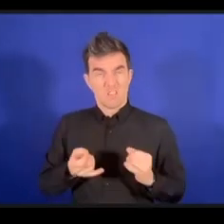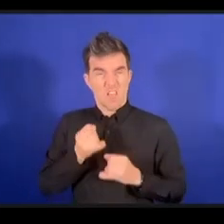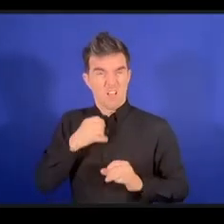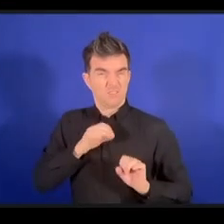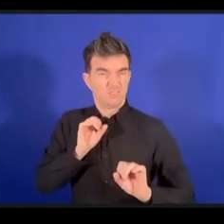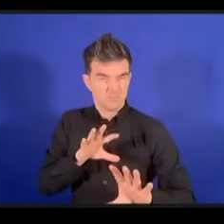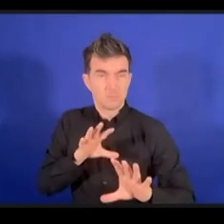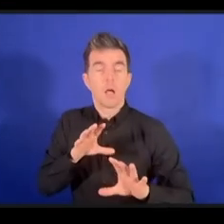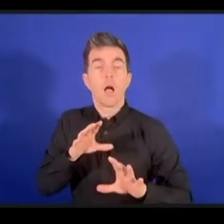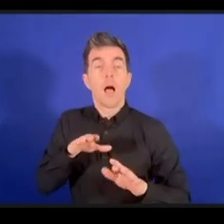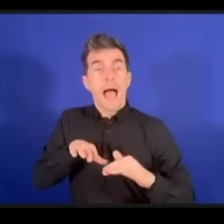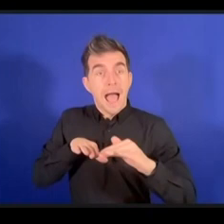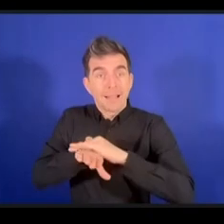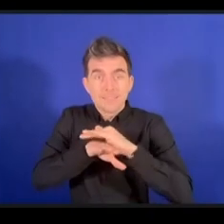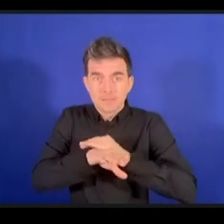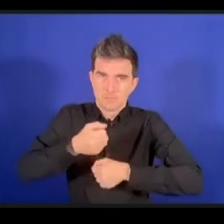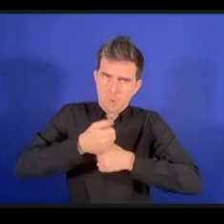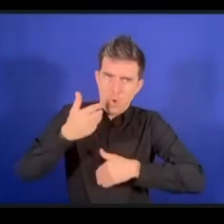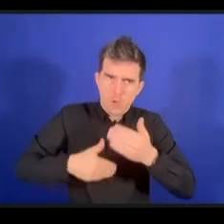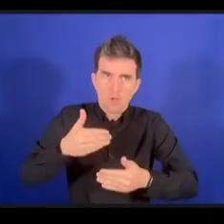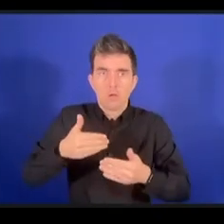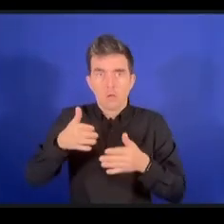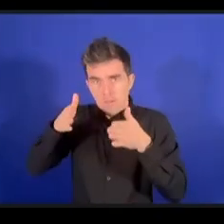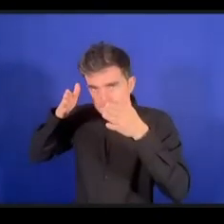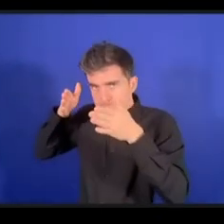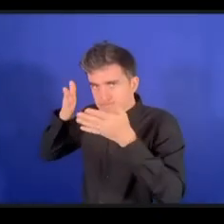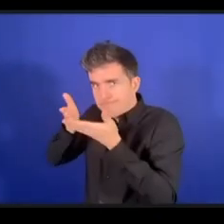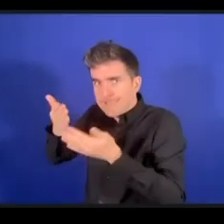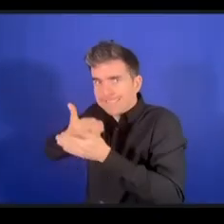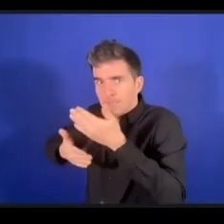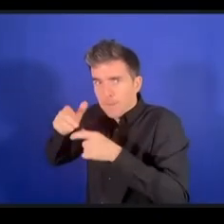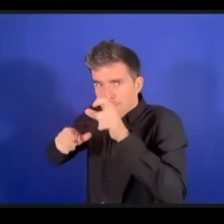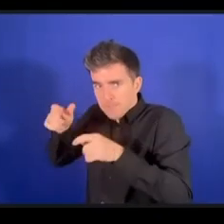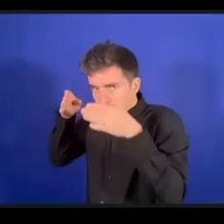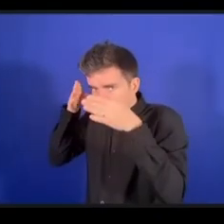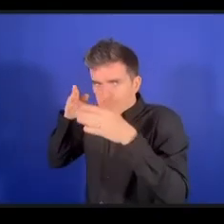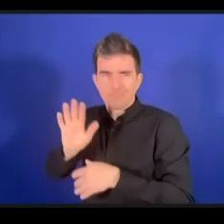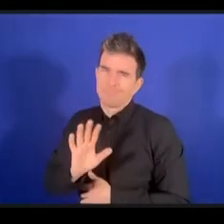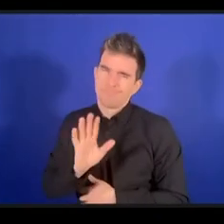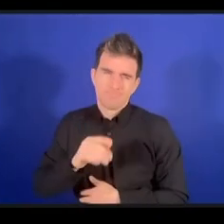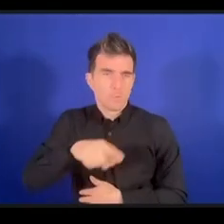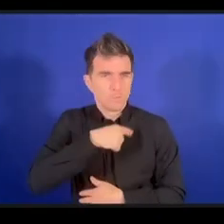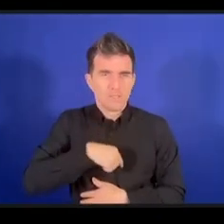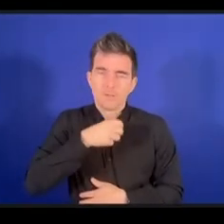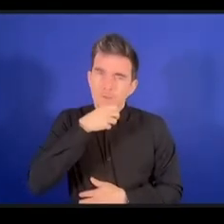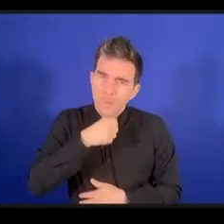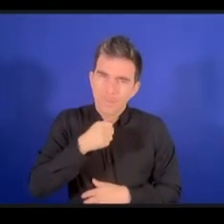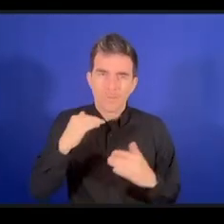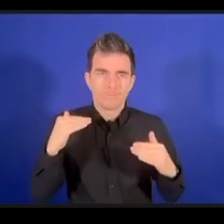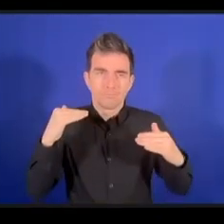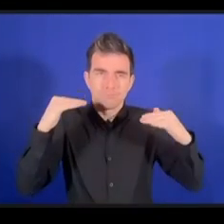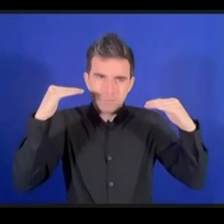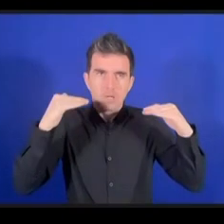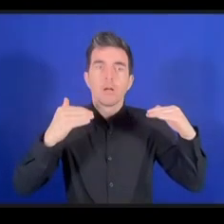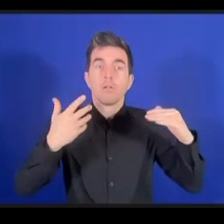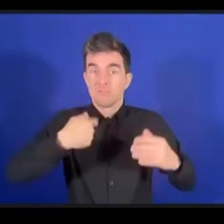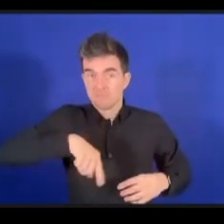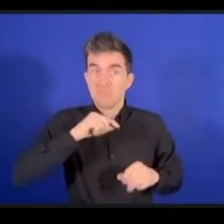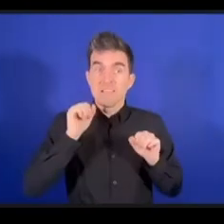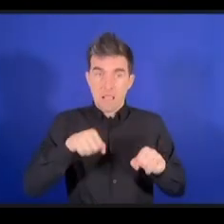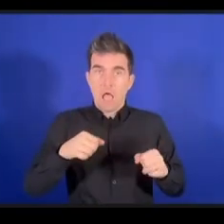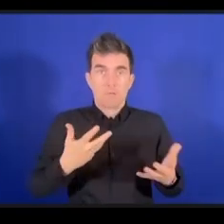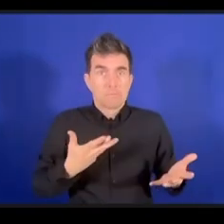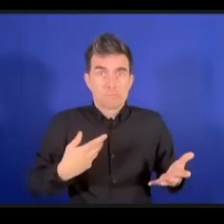nuestras vidas vamos a requerir de ayuda en términos de accesibilidad y es mejor que Comencemos